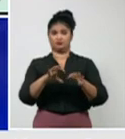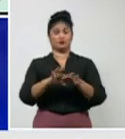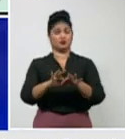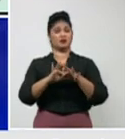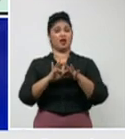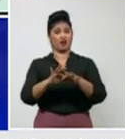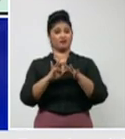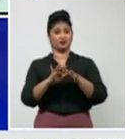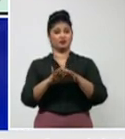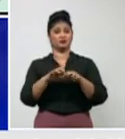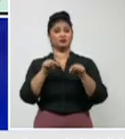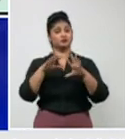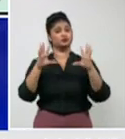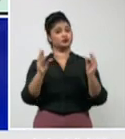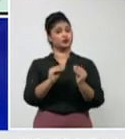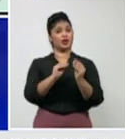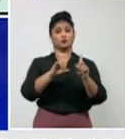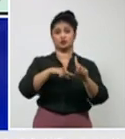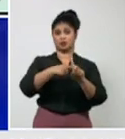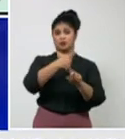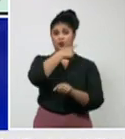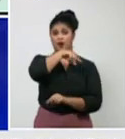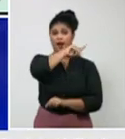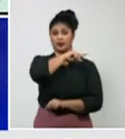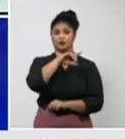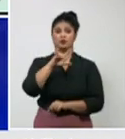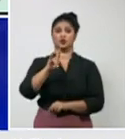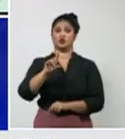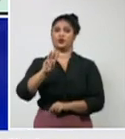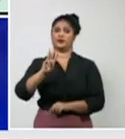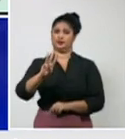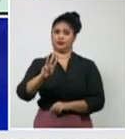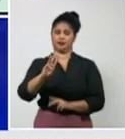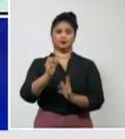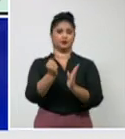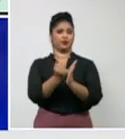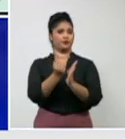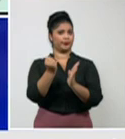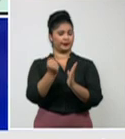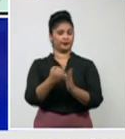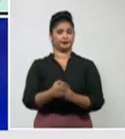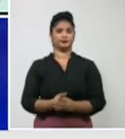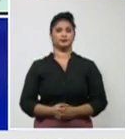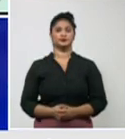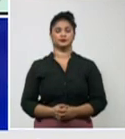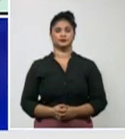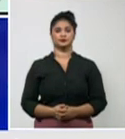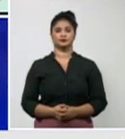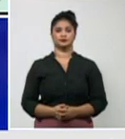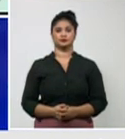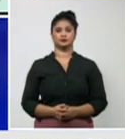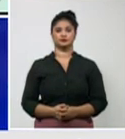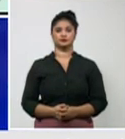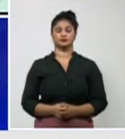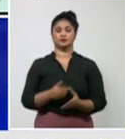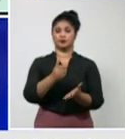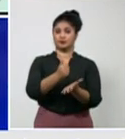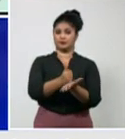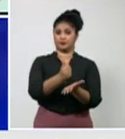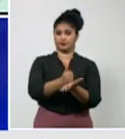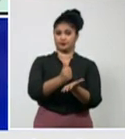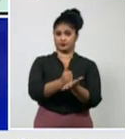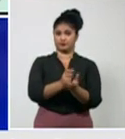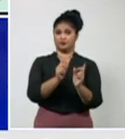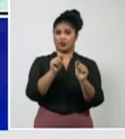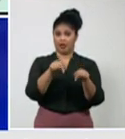de 93 casos confirmados. Del municipio cabecera, como ha ocurrido también en